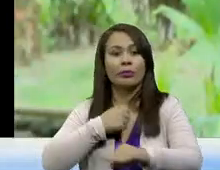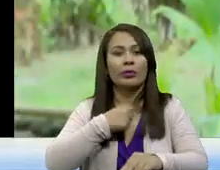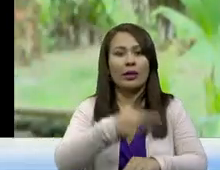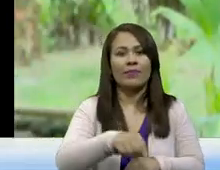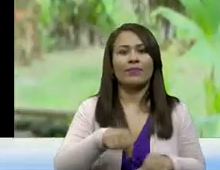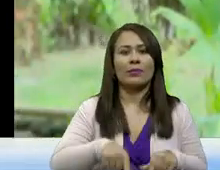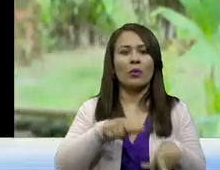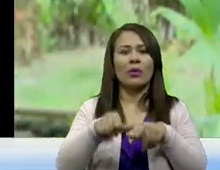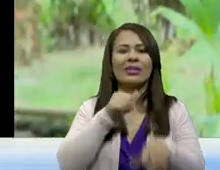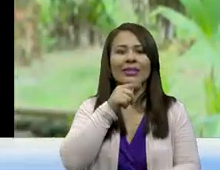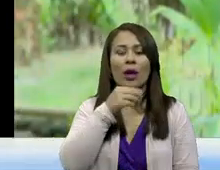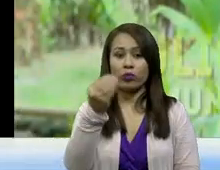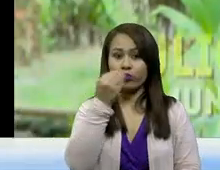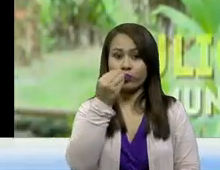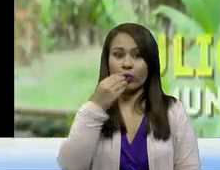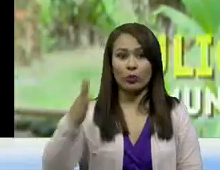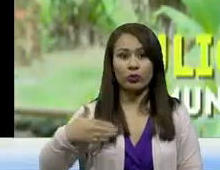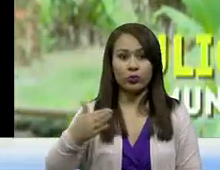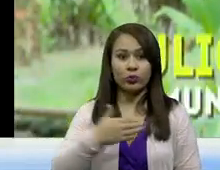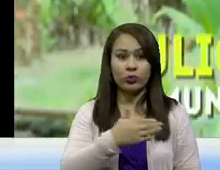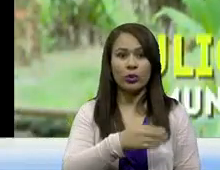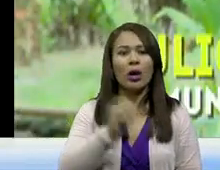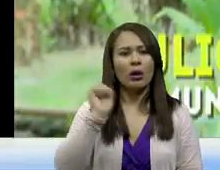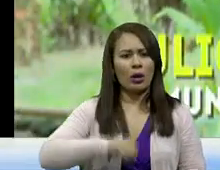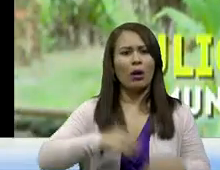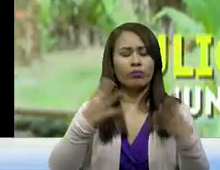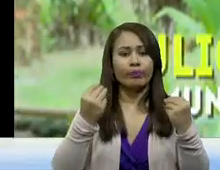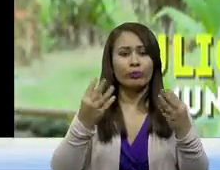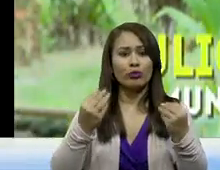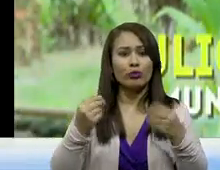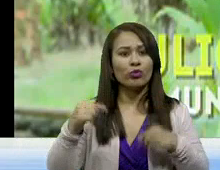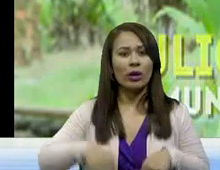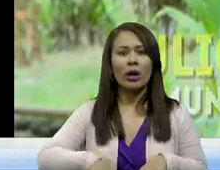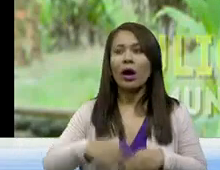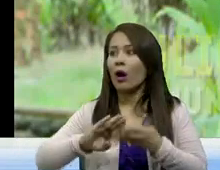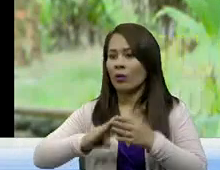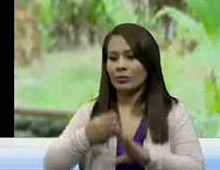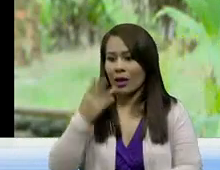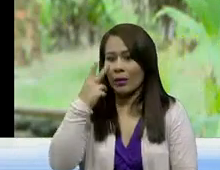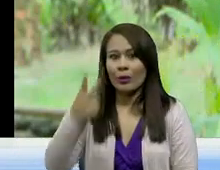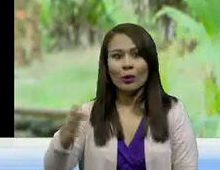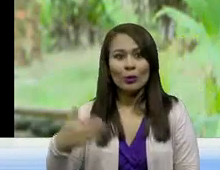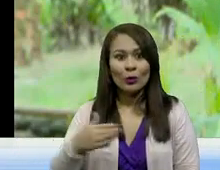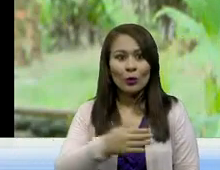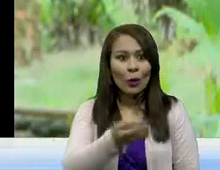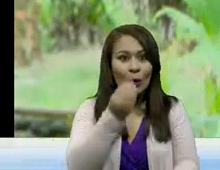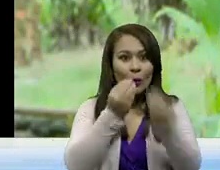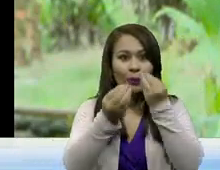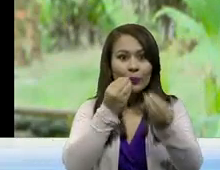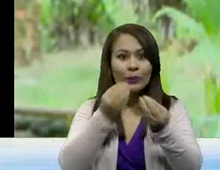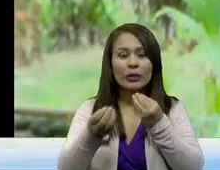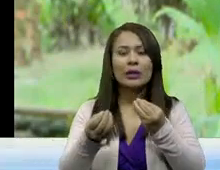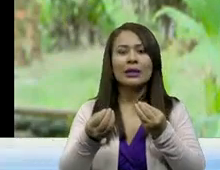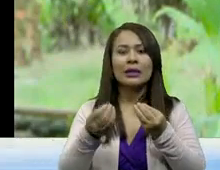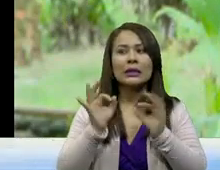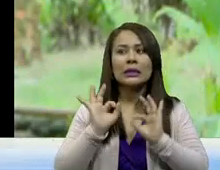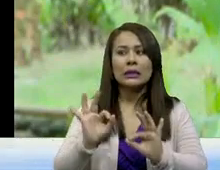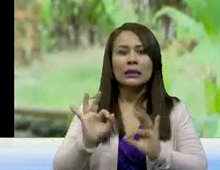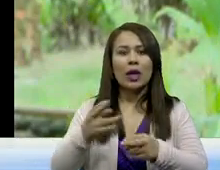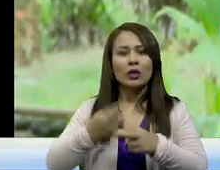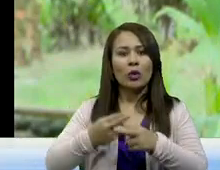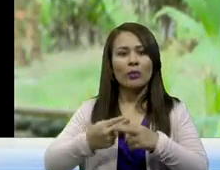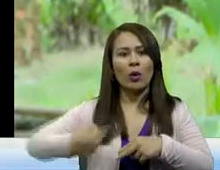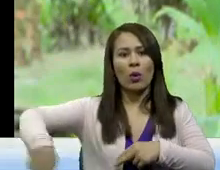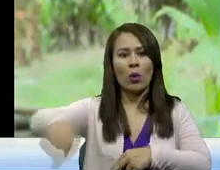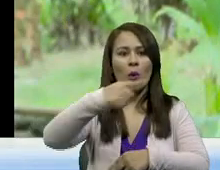un anfibio comestible y había muchísimo, entonces la comuna, o sea, el grupo Shuar que llegaron ese tiempo, le nombraron el sector